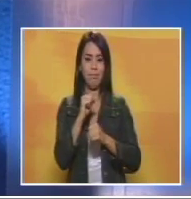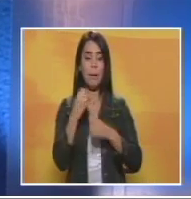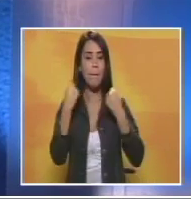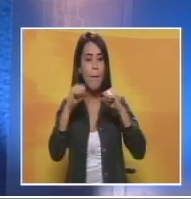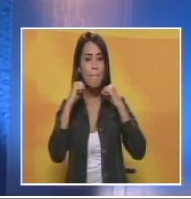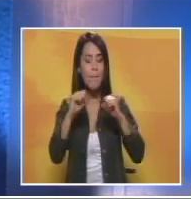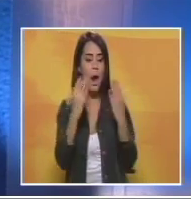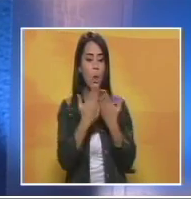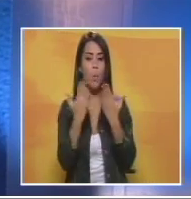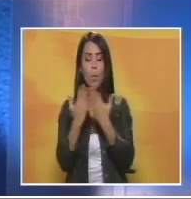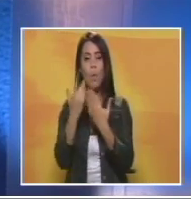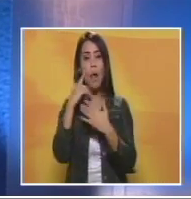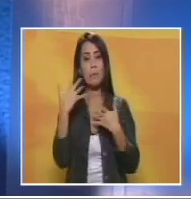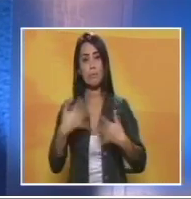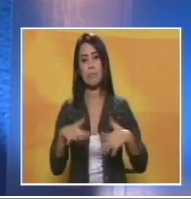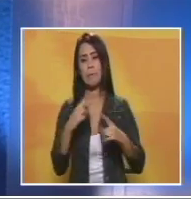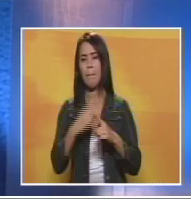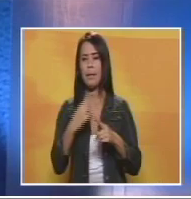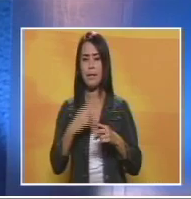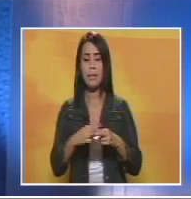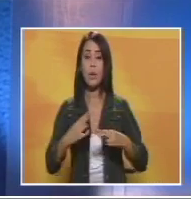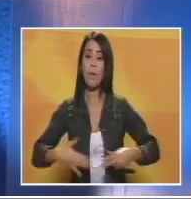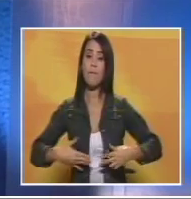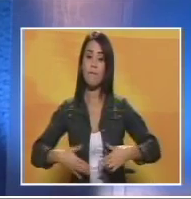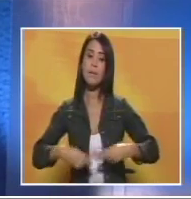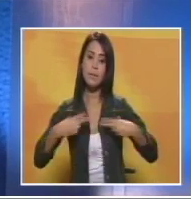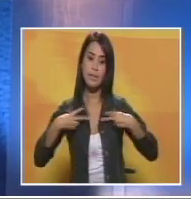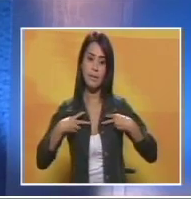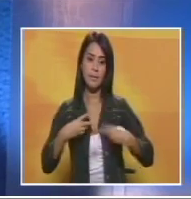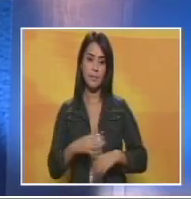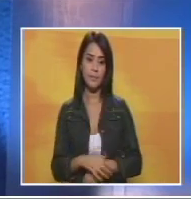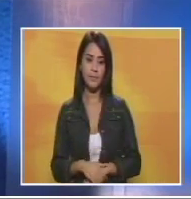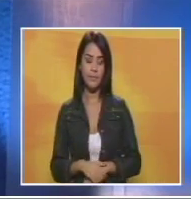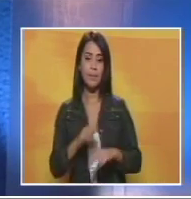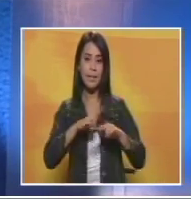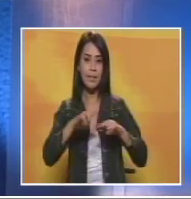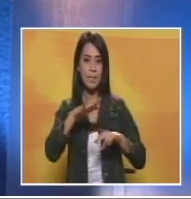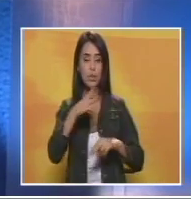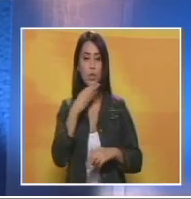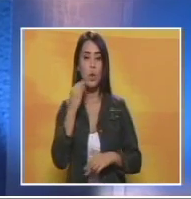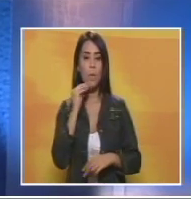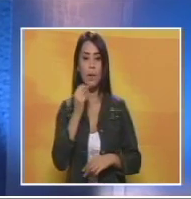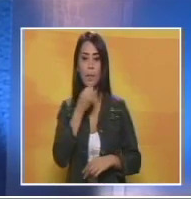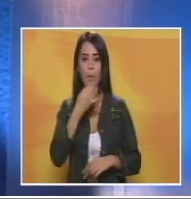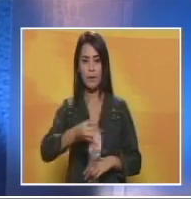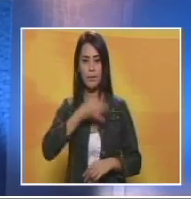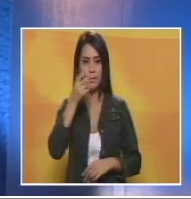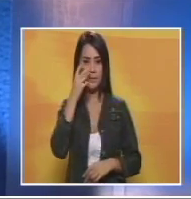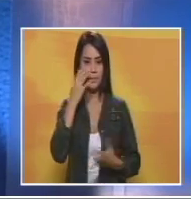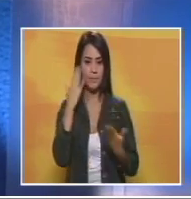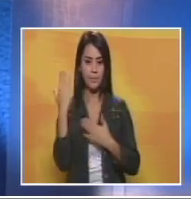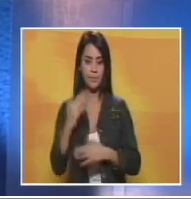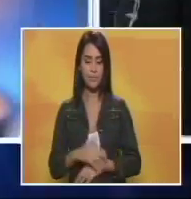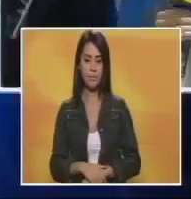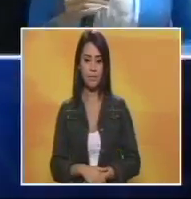las escuelas, poniendo en peligro la vida de niños y adolescentes. Diana Martínez nos tiene el reporte. Muy buenas tardes, Diana, te